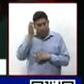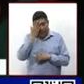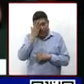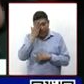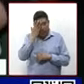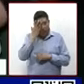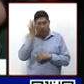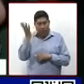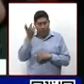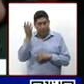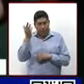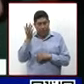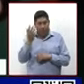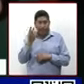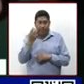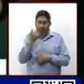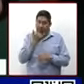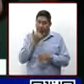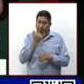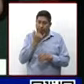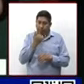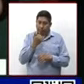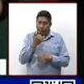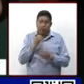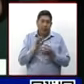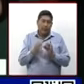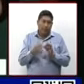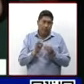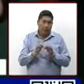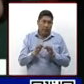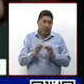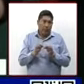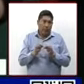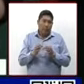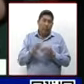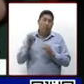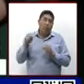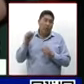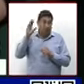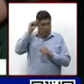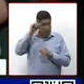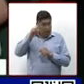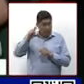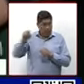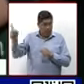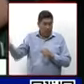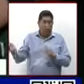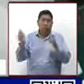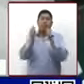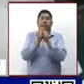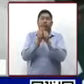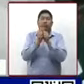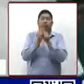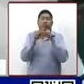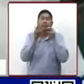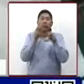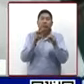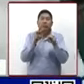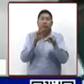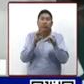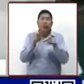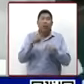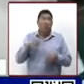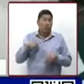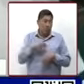esas observaciones subsanadas para que ellos estén presentes como veedores en este Congreso. El Pacto de Unidad